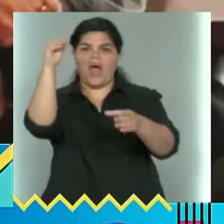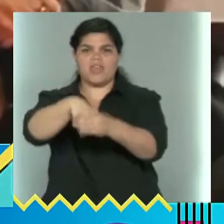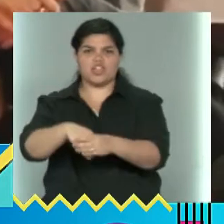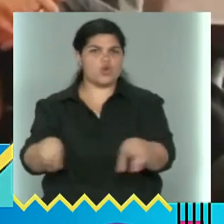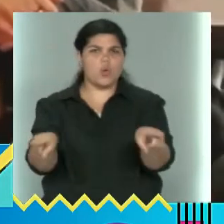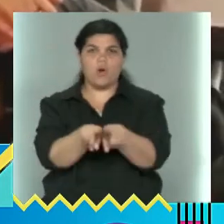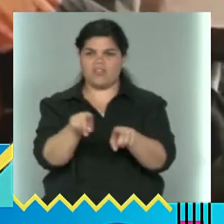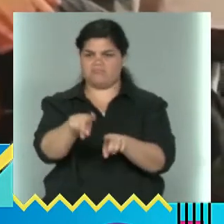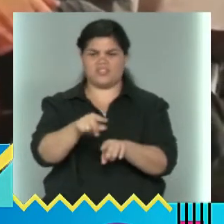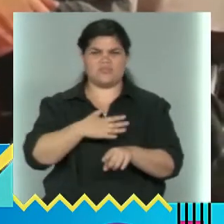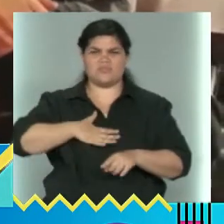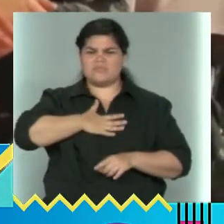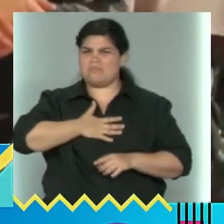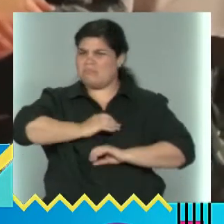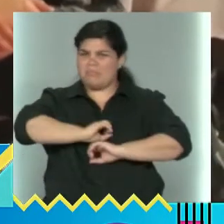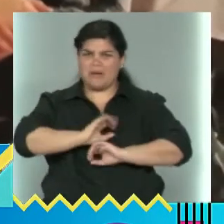mal. En